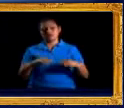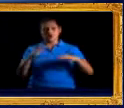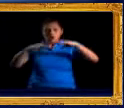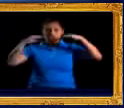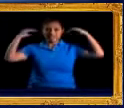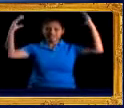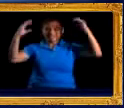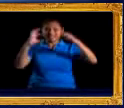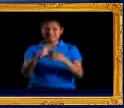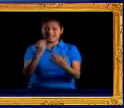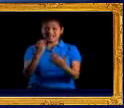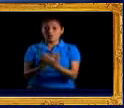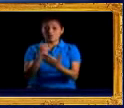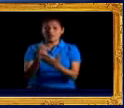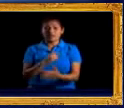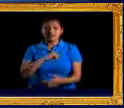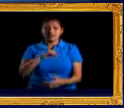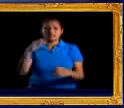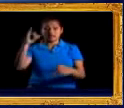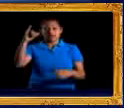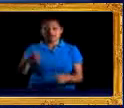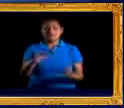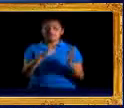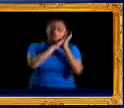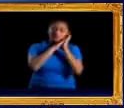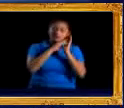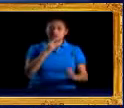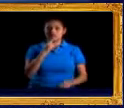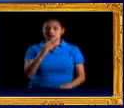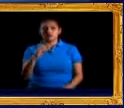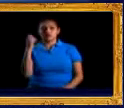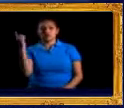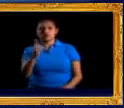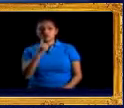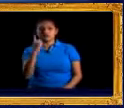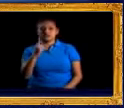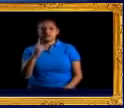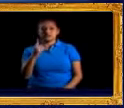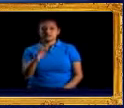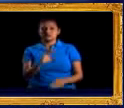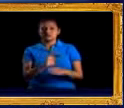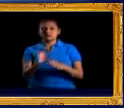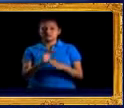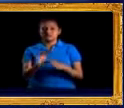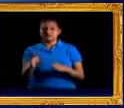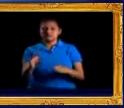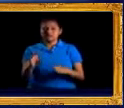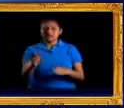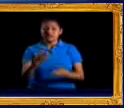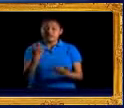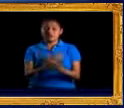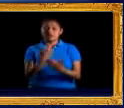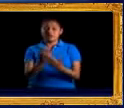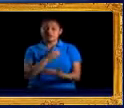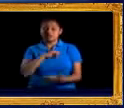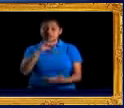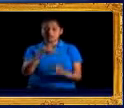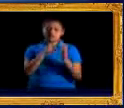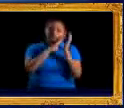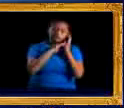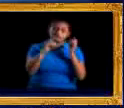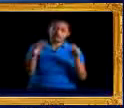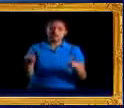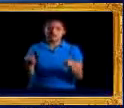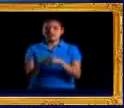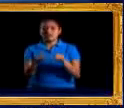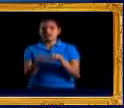de la economía se quedan dormidos, hermano. Todas las potencias económicas se quedan dormidos, como Estados Unidos, que